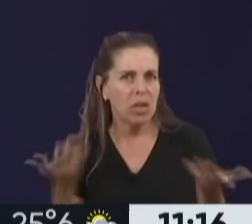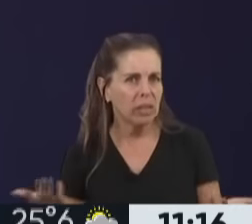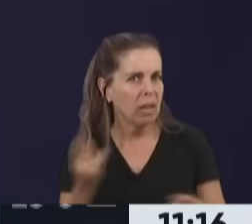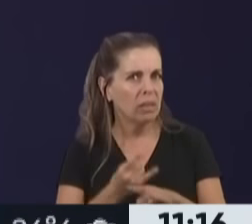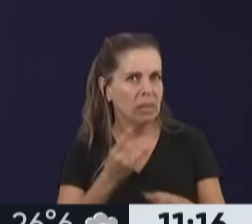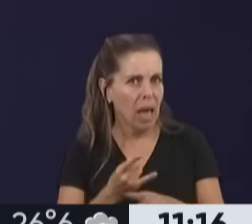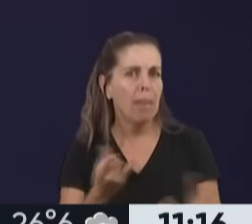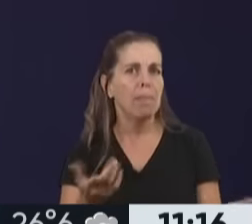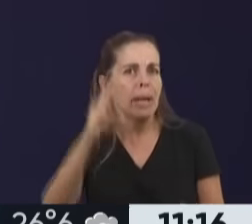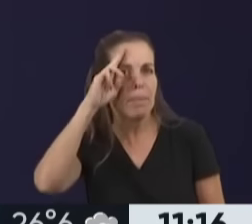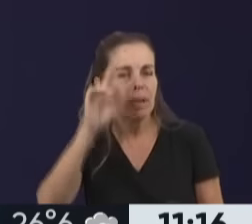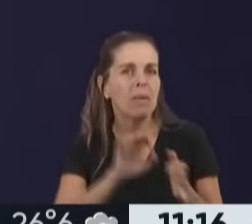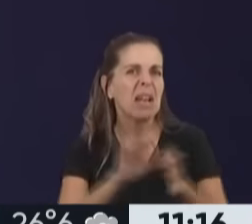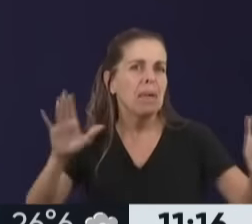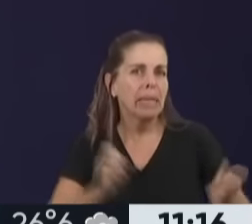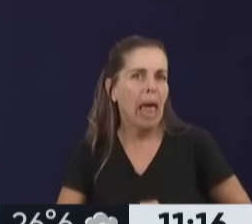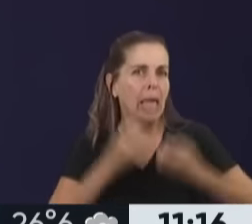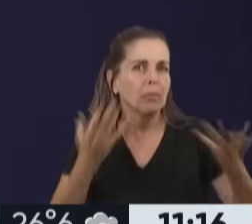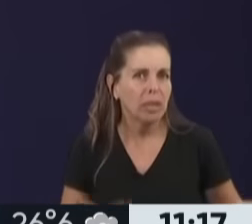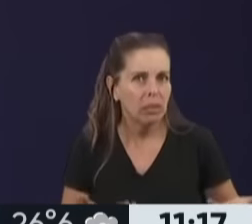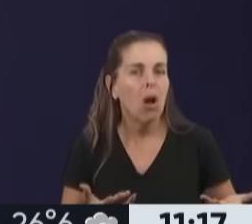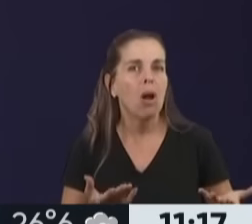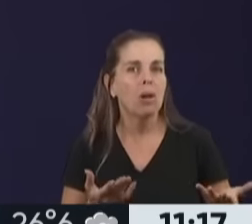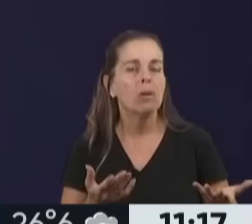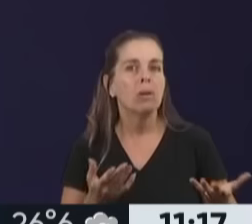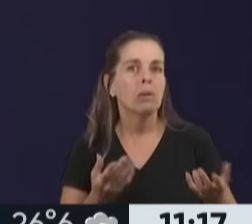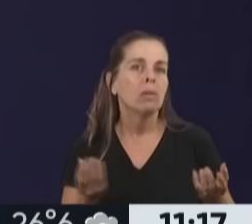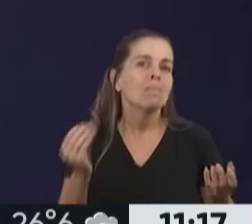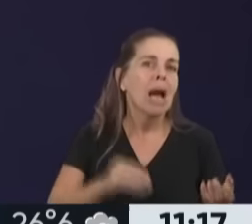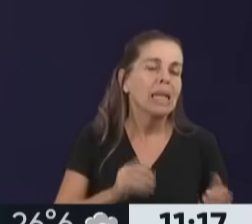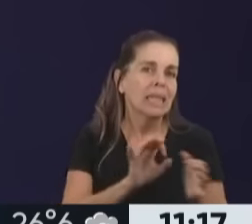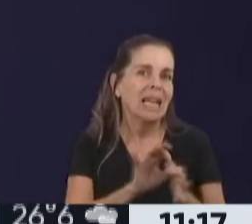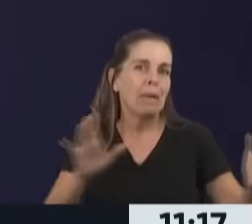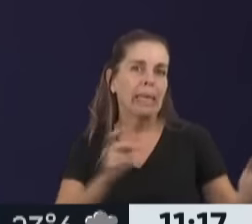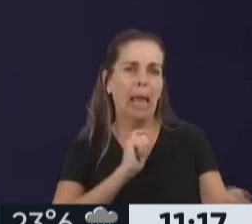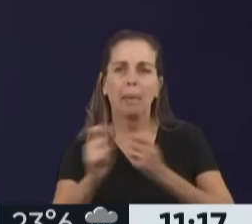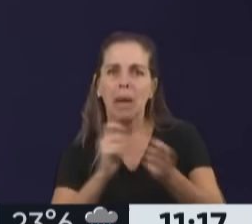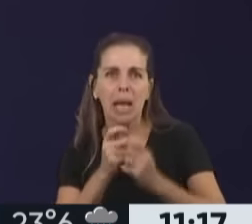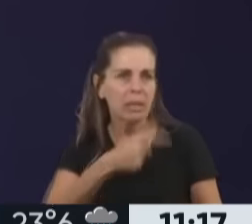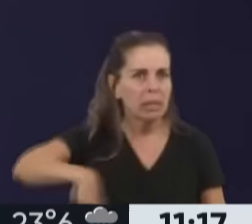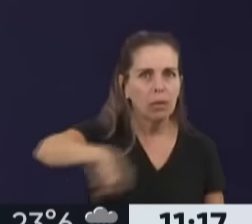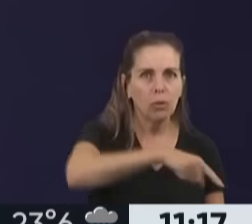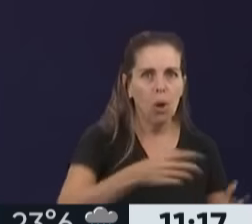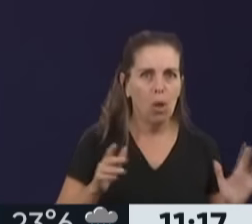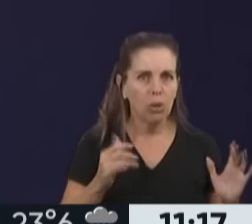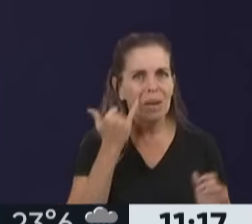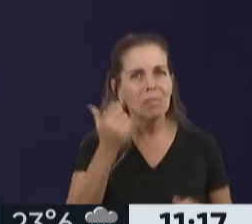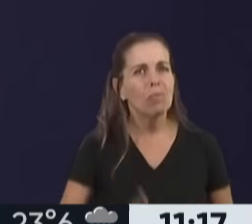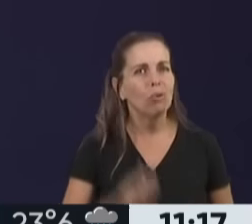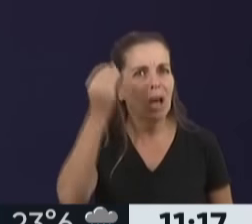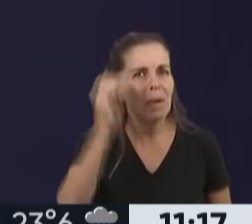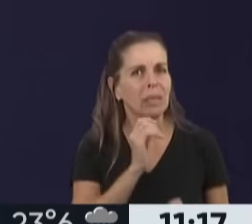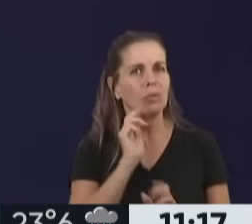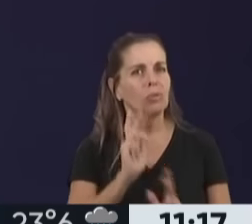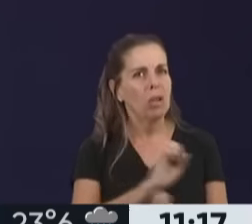por la libertad de expresión y por por supuesto dentro de eso por la libertad de prensa y esto lo he aclarado en otros episodios que